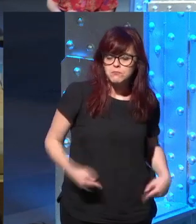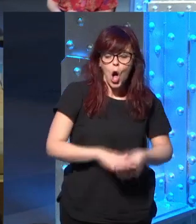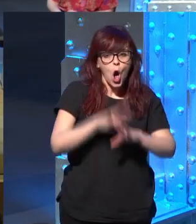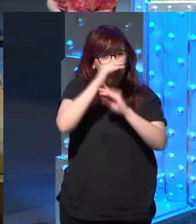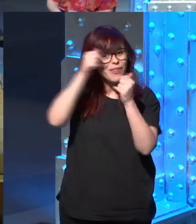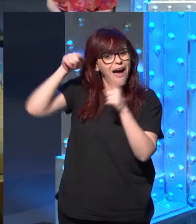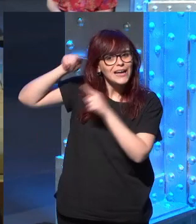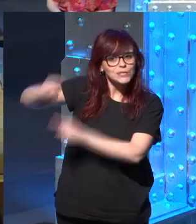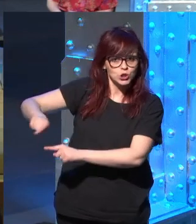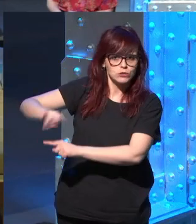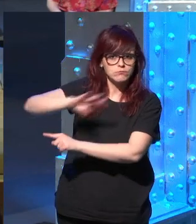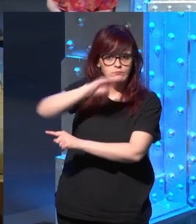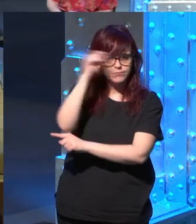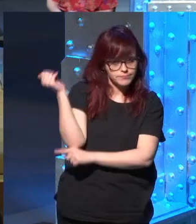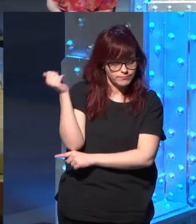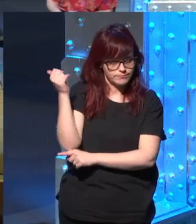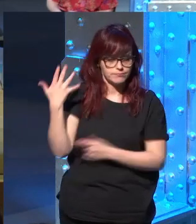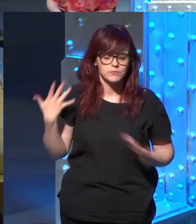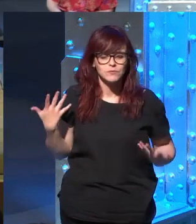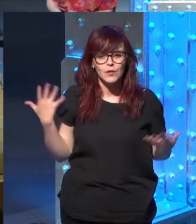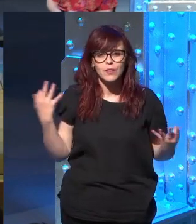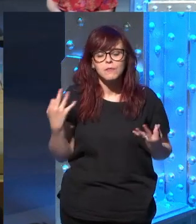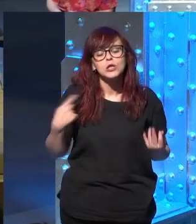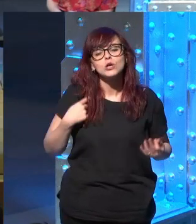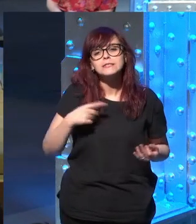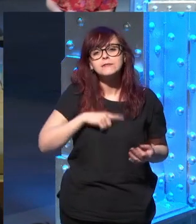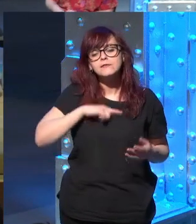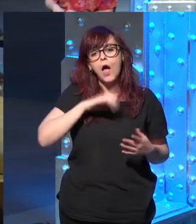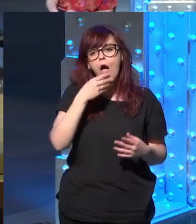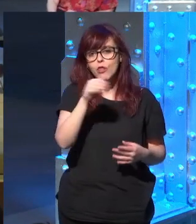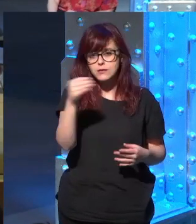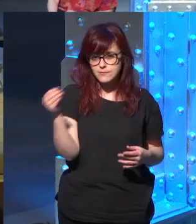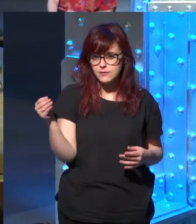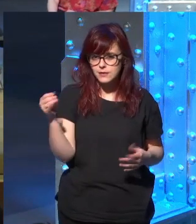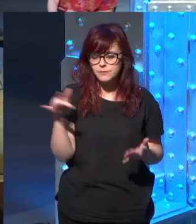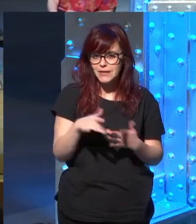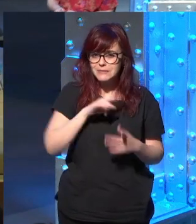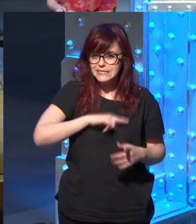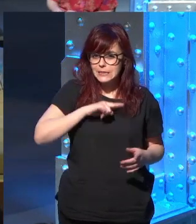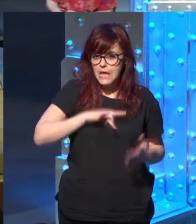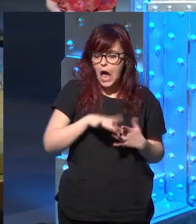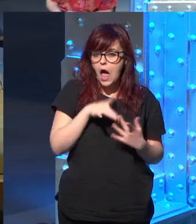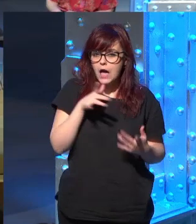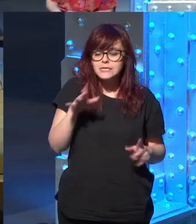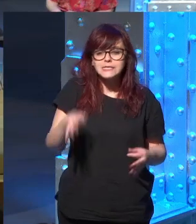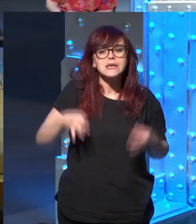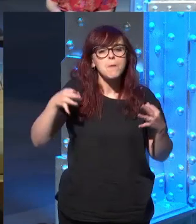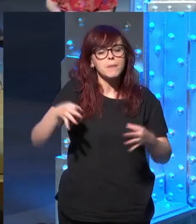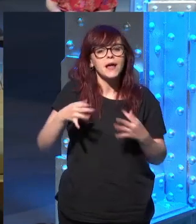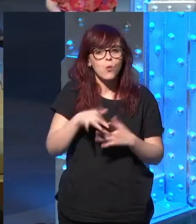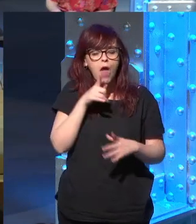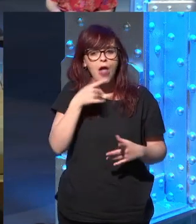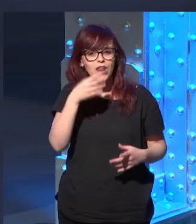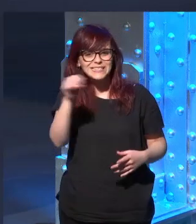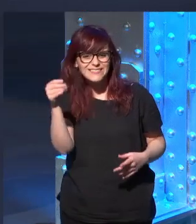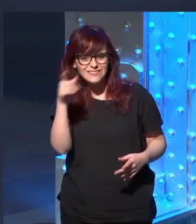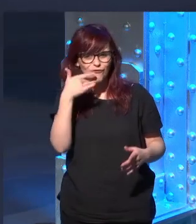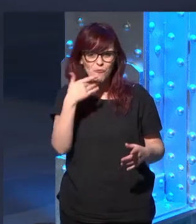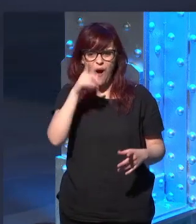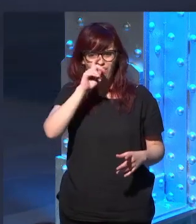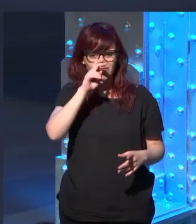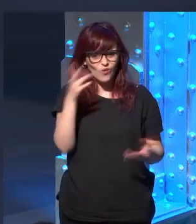de eso. Yo siento que, o sea, yo cuando era adolescente me sentía, y de niña me sentía siempre una niña y una adolescente muy